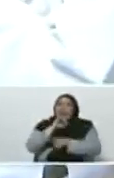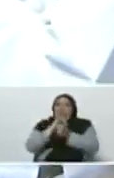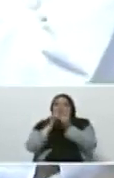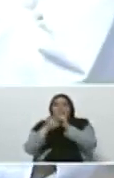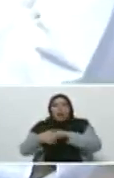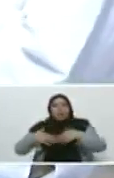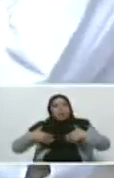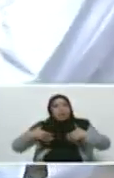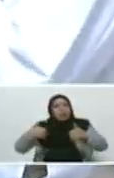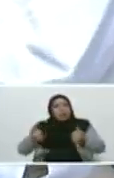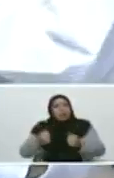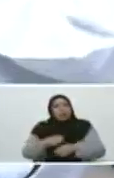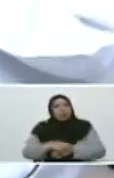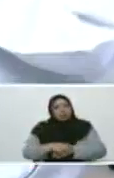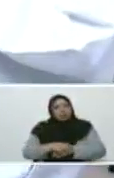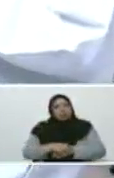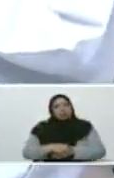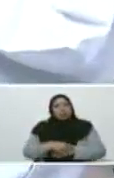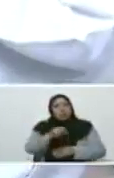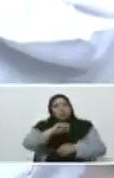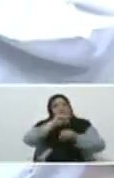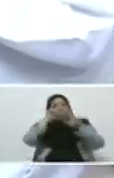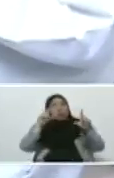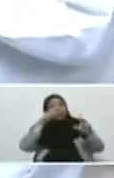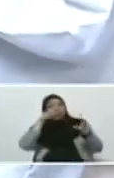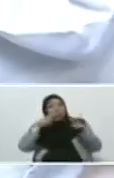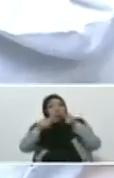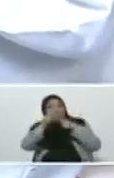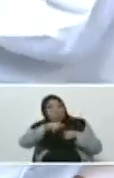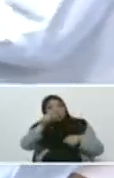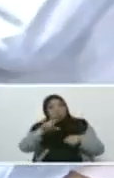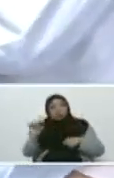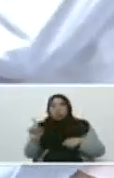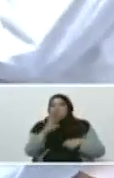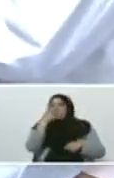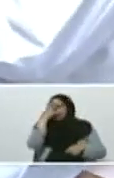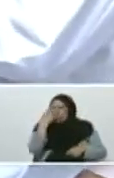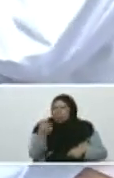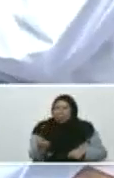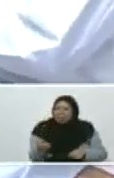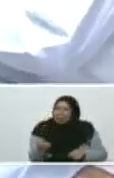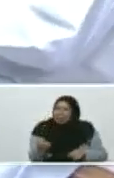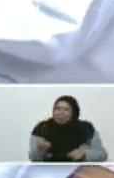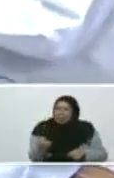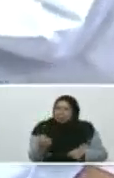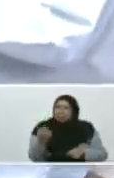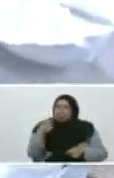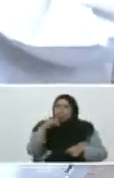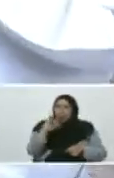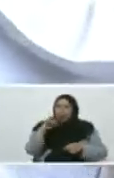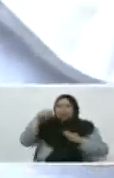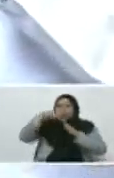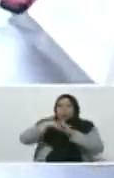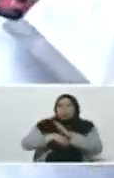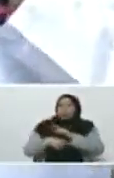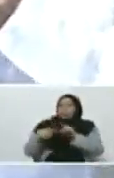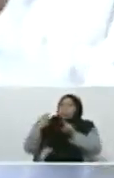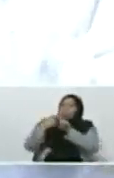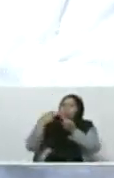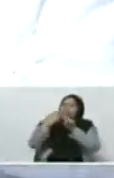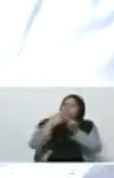son las células y el país vea, cuando uno habla de células, la gente no entiende, pero estas son las células que se multiplicarían.